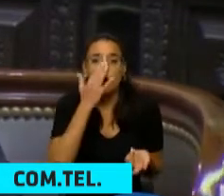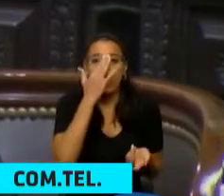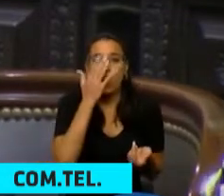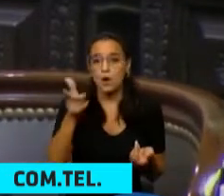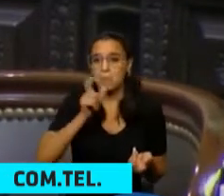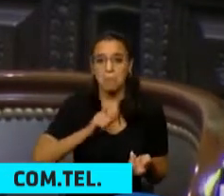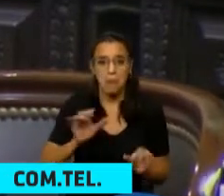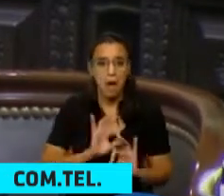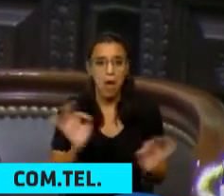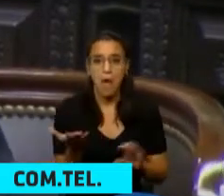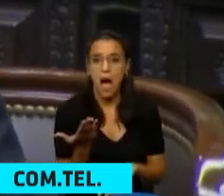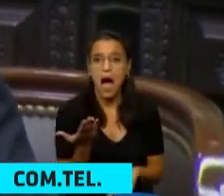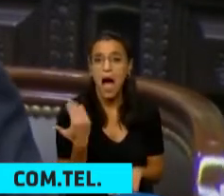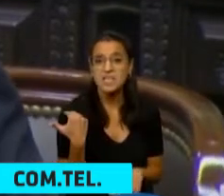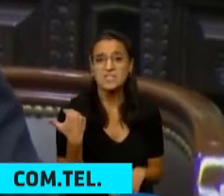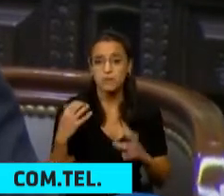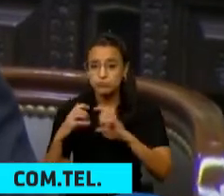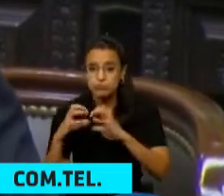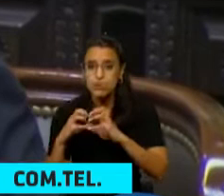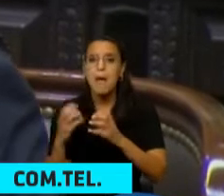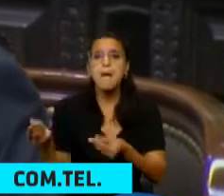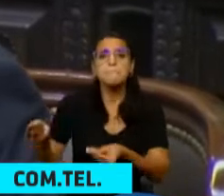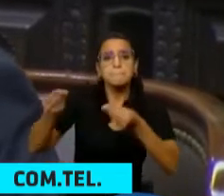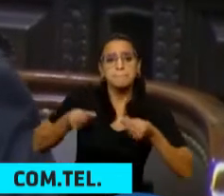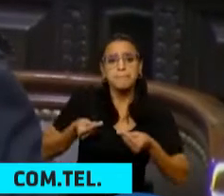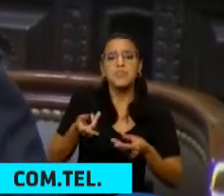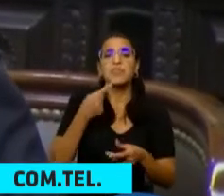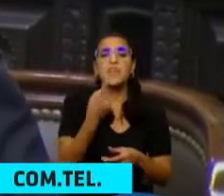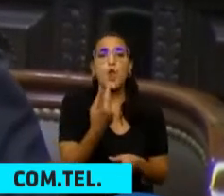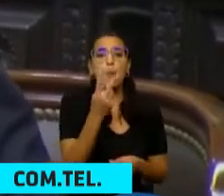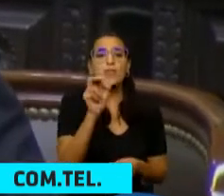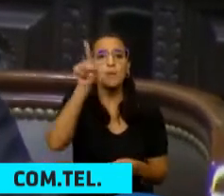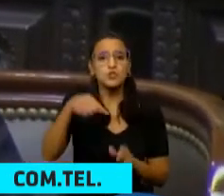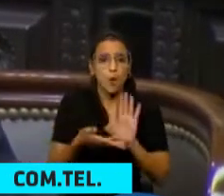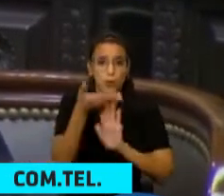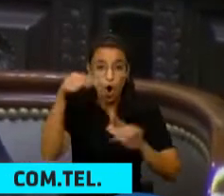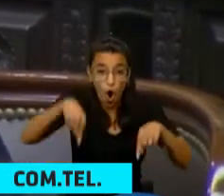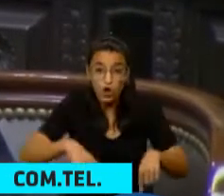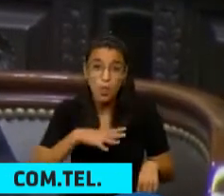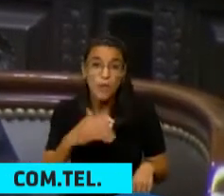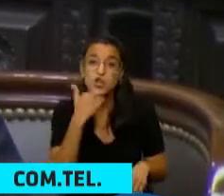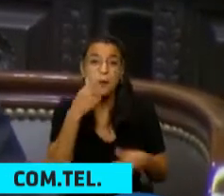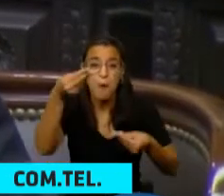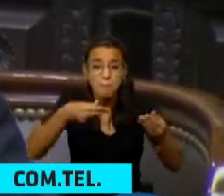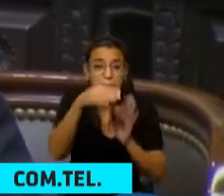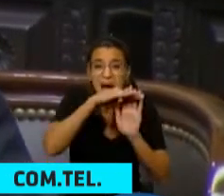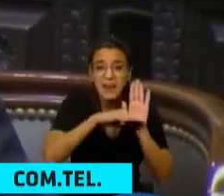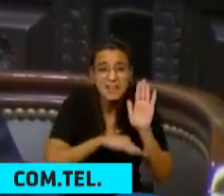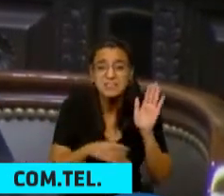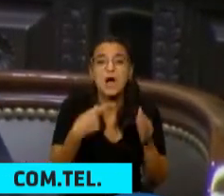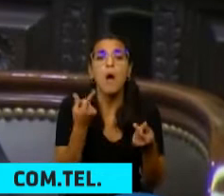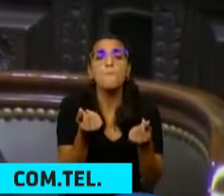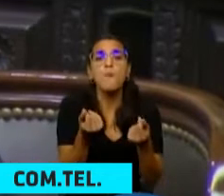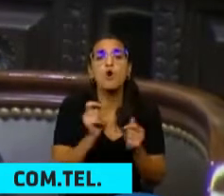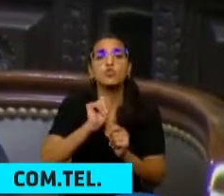presentó en toda la oposición, fue en reuniones que presentamos nosotros